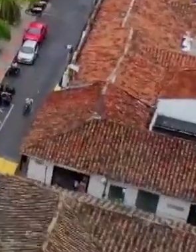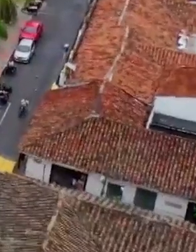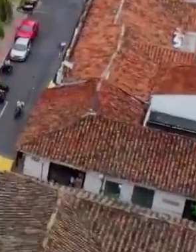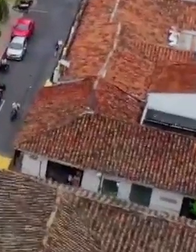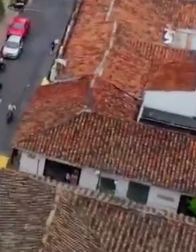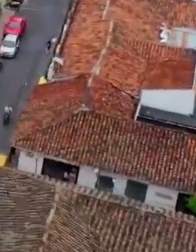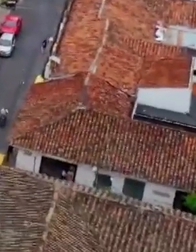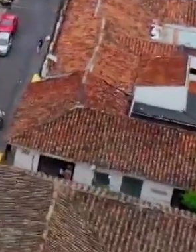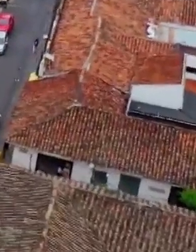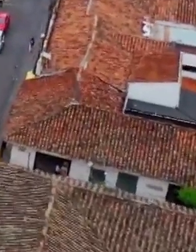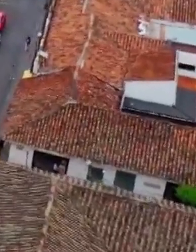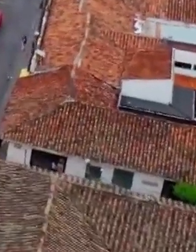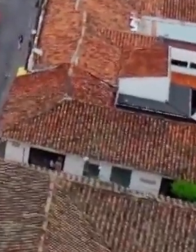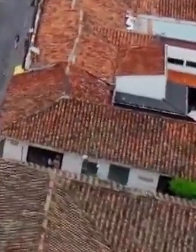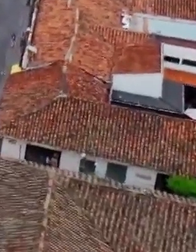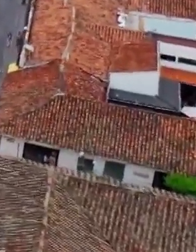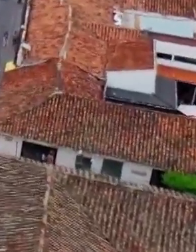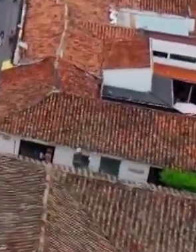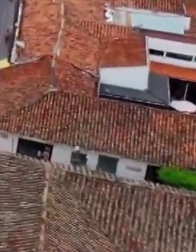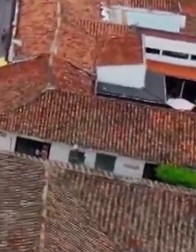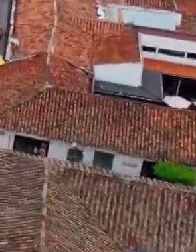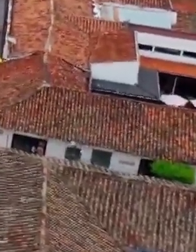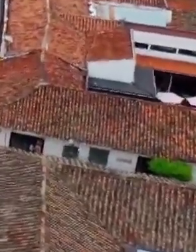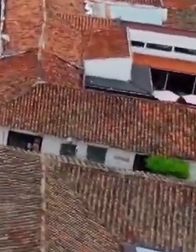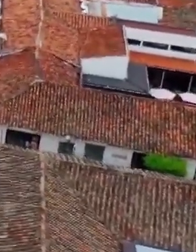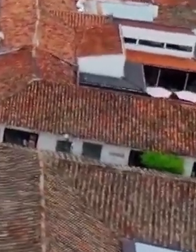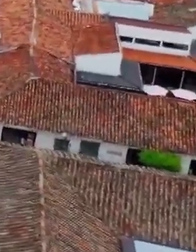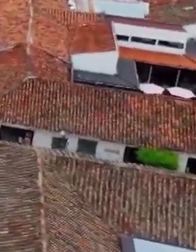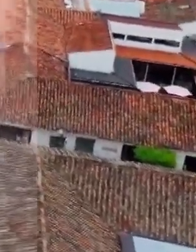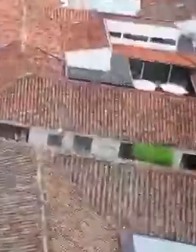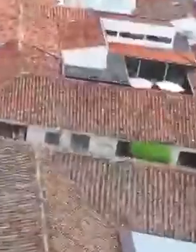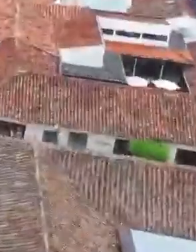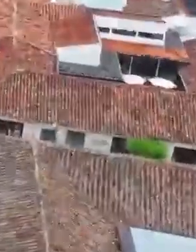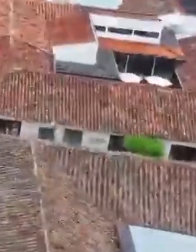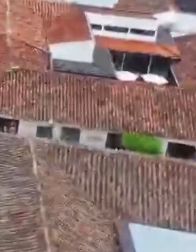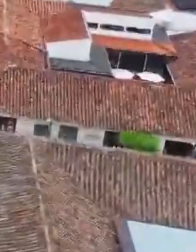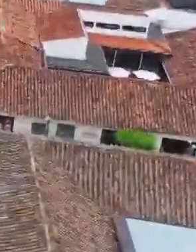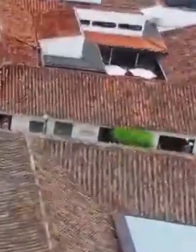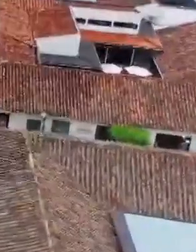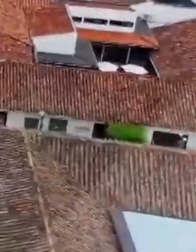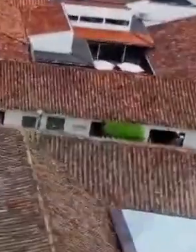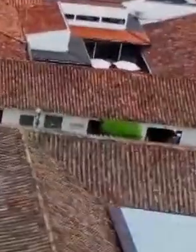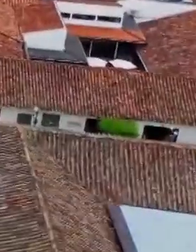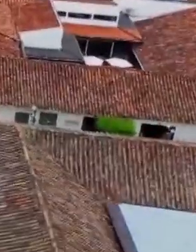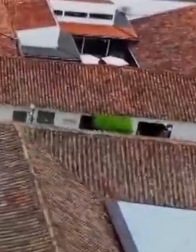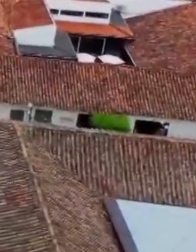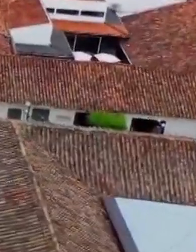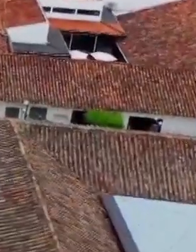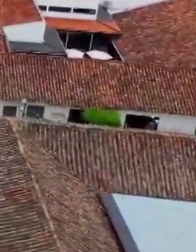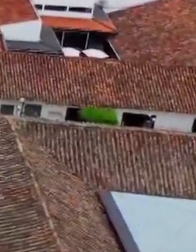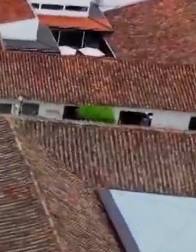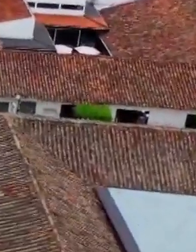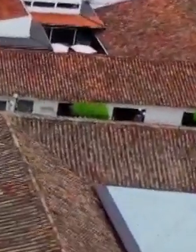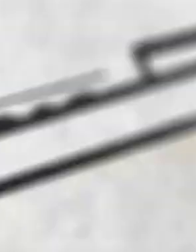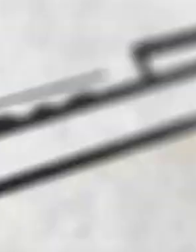Ya regresamos con más información en RTVC Noticias.